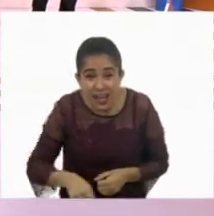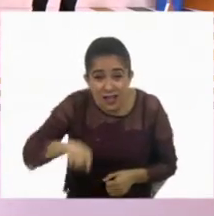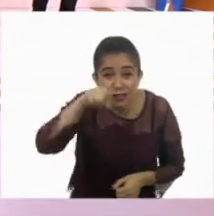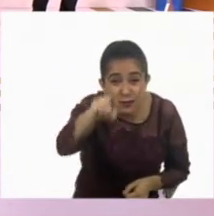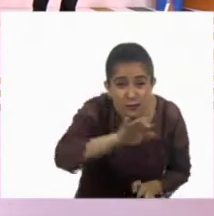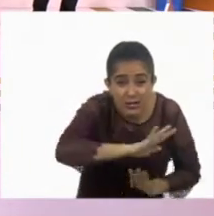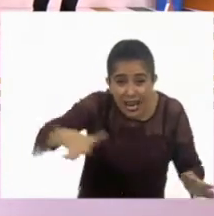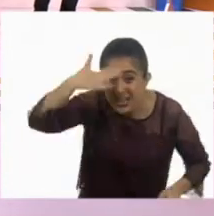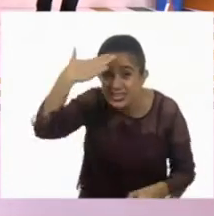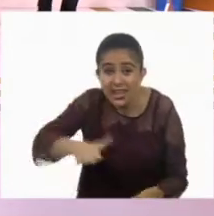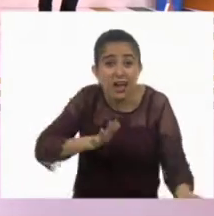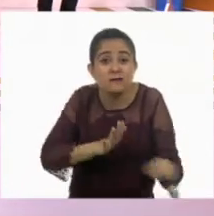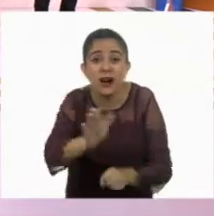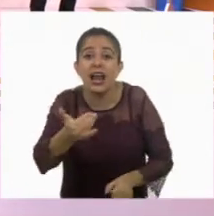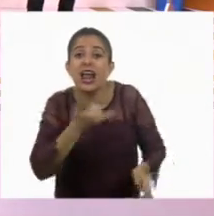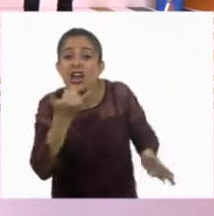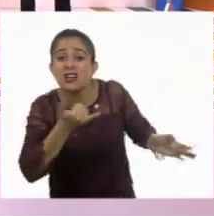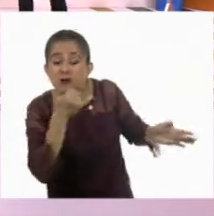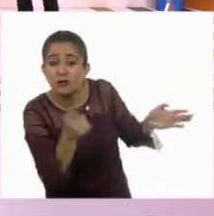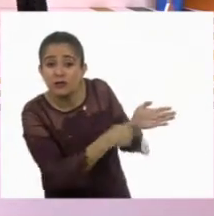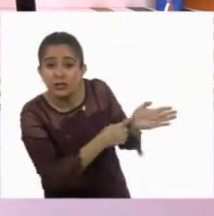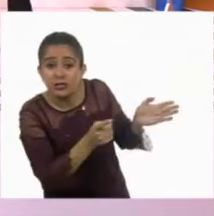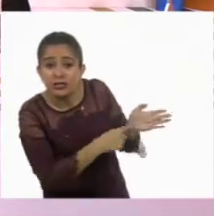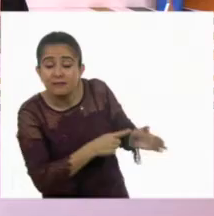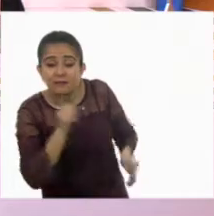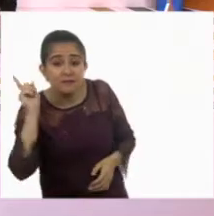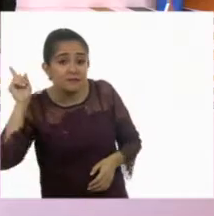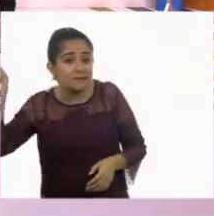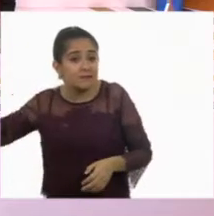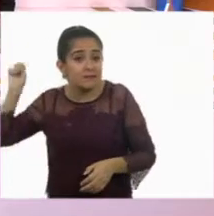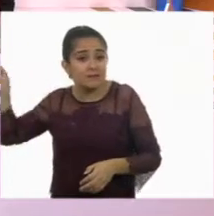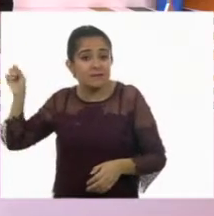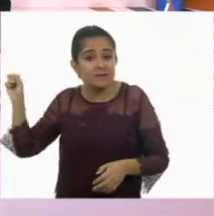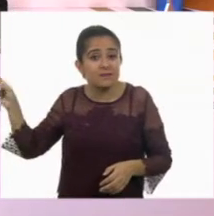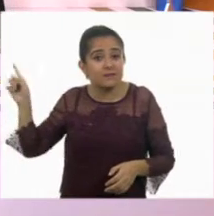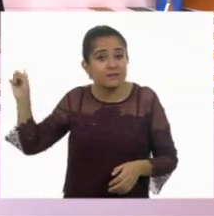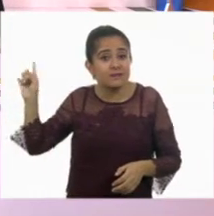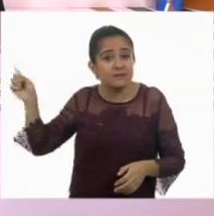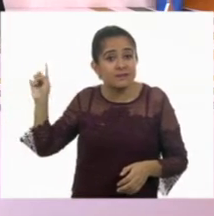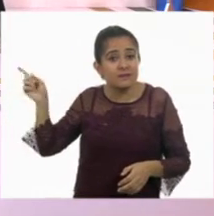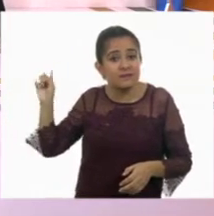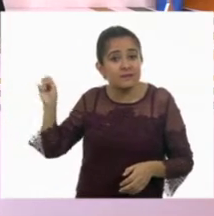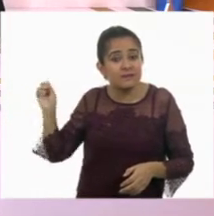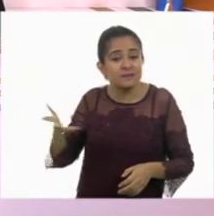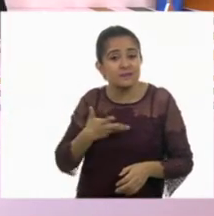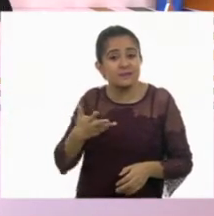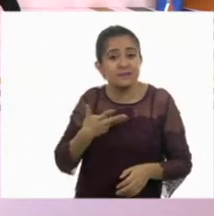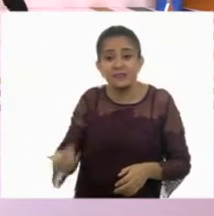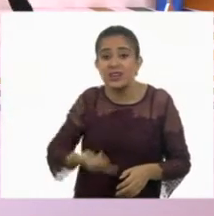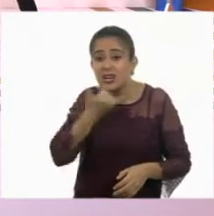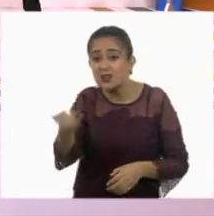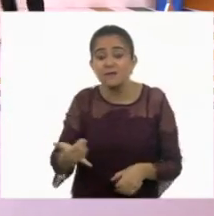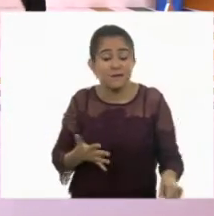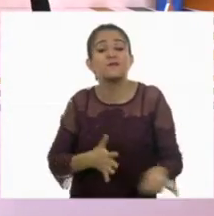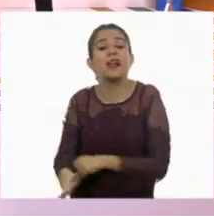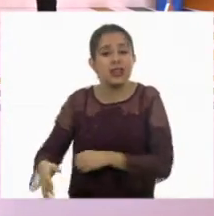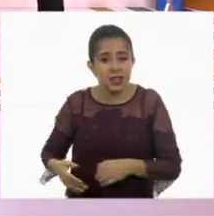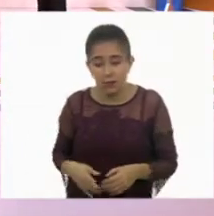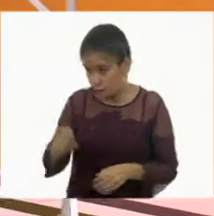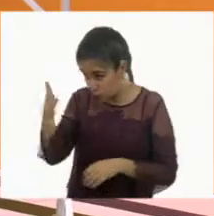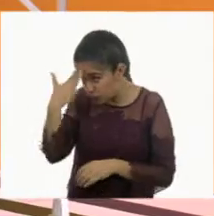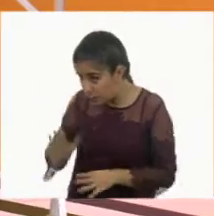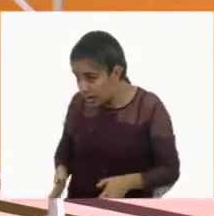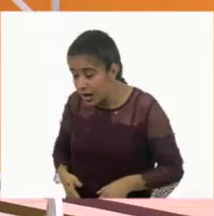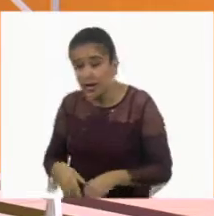ya lo saben? Ay, no lo creo. ¿Tú ya lo sabes? Yo ya lo sé y ¿sí? sé que